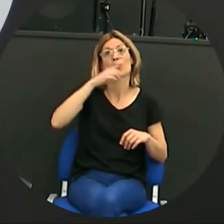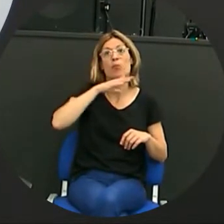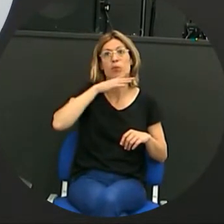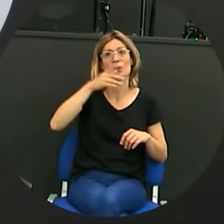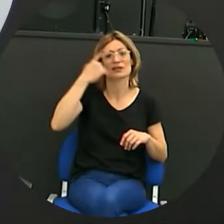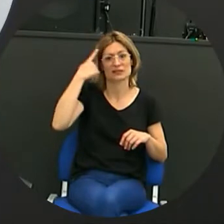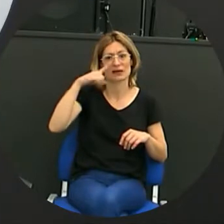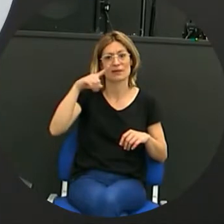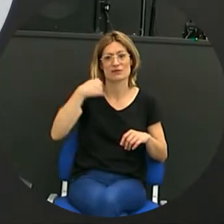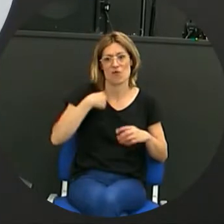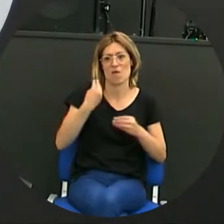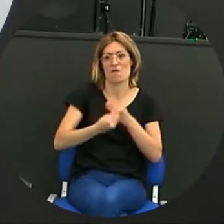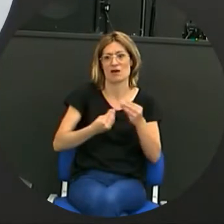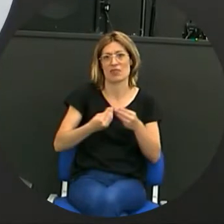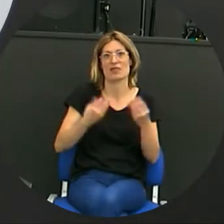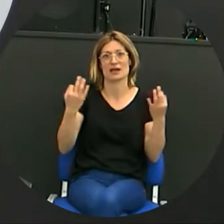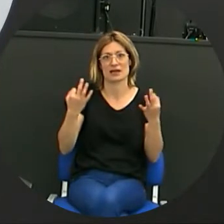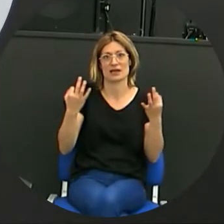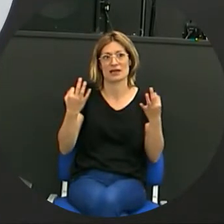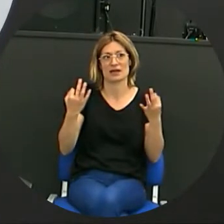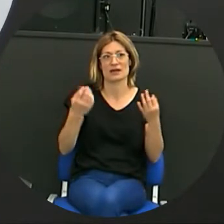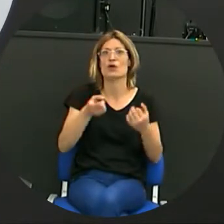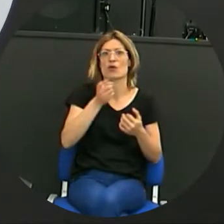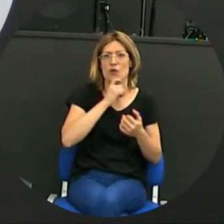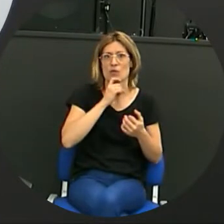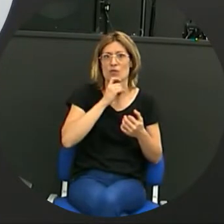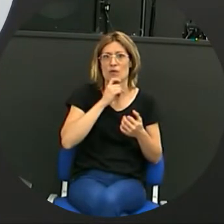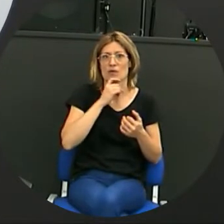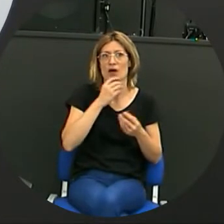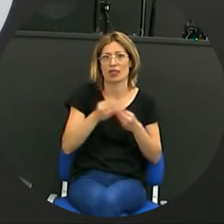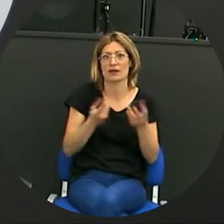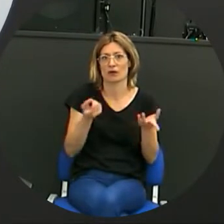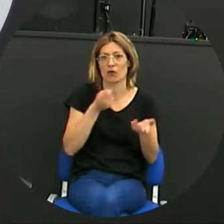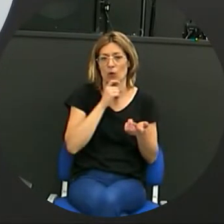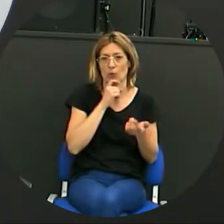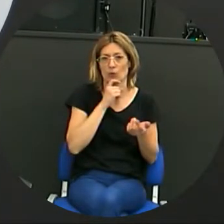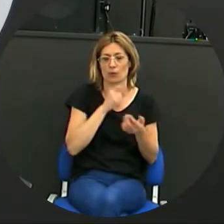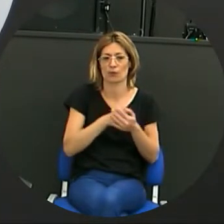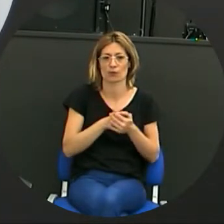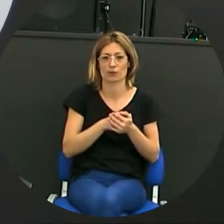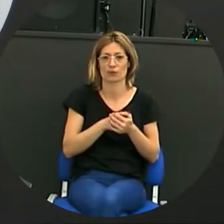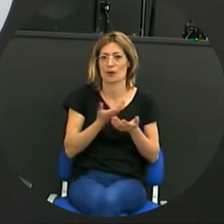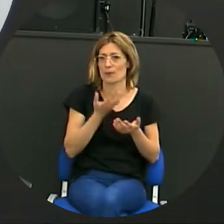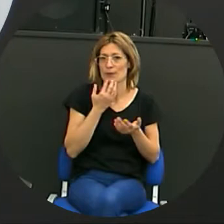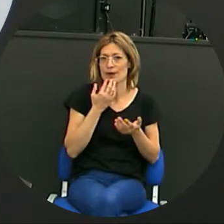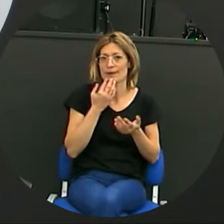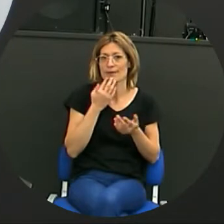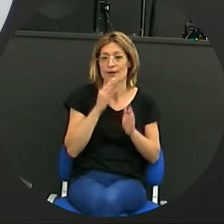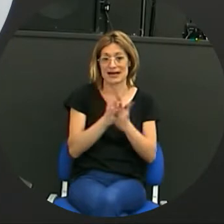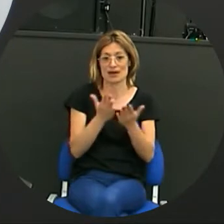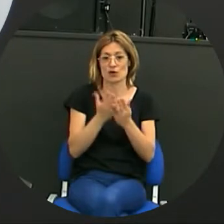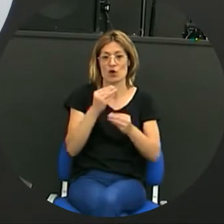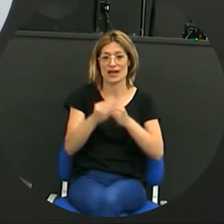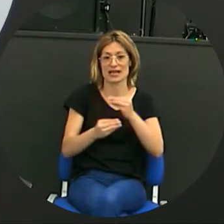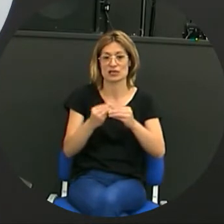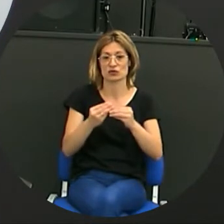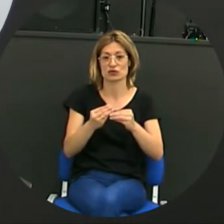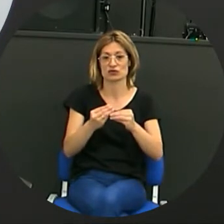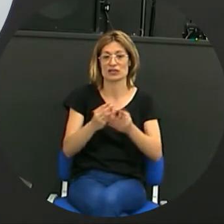que tenemos que hacer y cómo lo tenemos que hacer. Y tenemos el ejemplo en Hechos 11 de la iglesia de